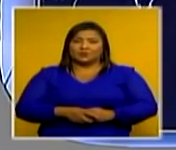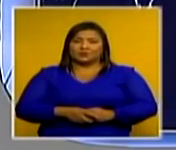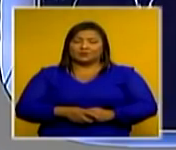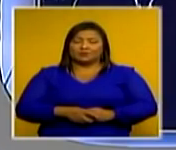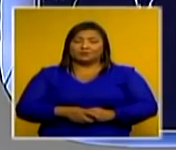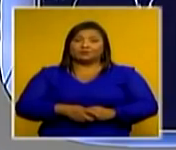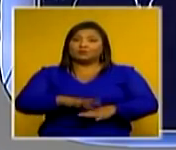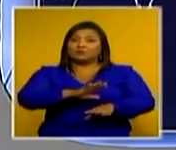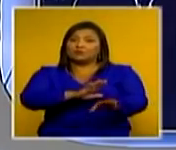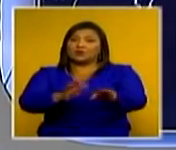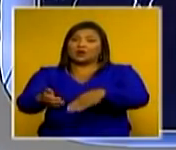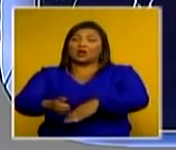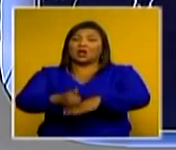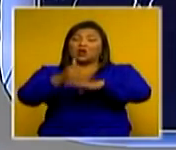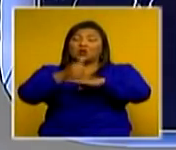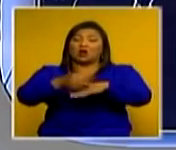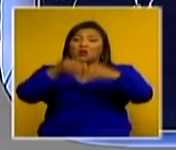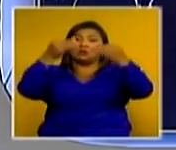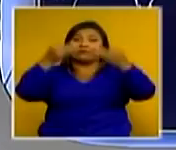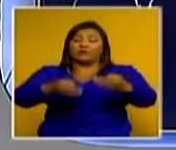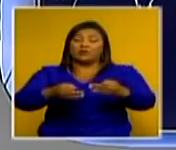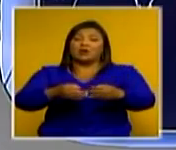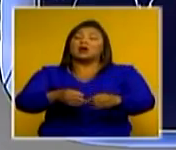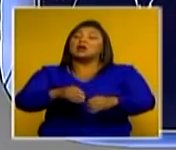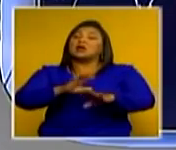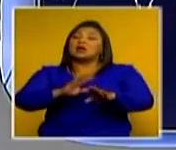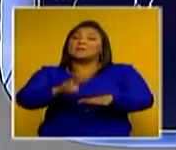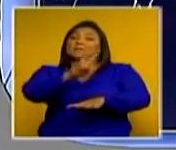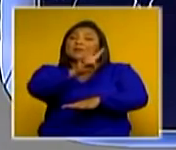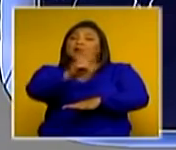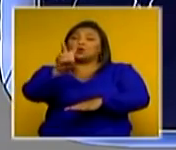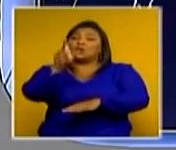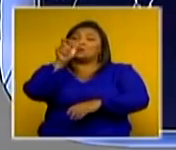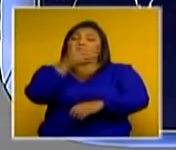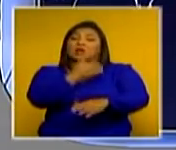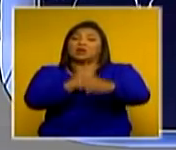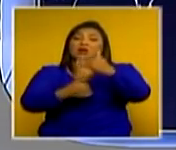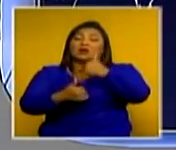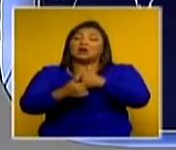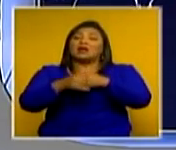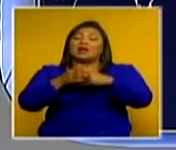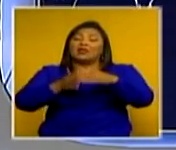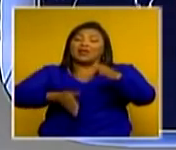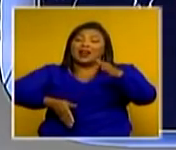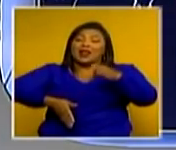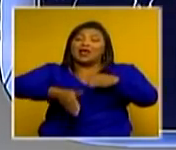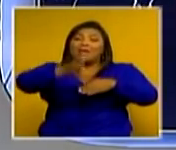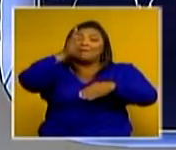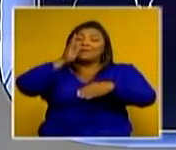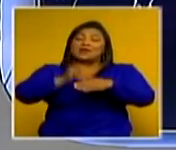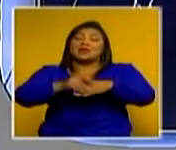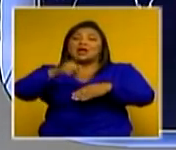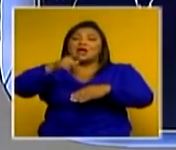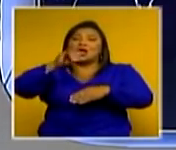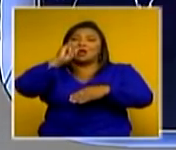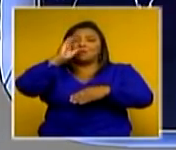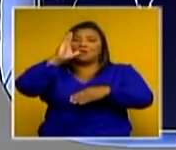las autoridades confirmaron que son 22 los heridos en el accidente de la vía pifo papallacta